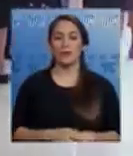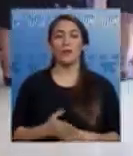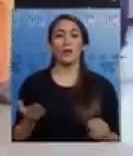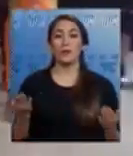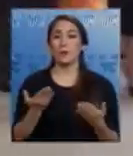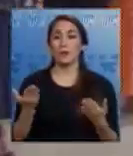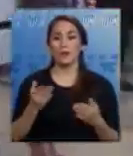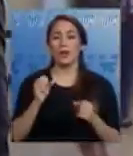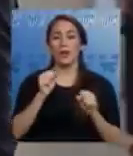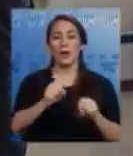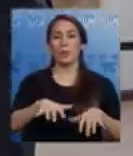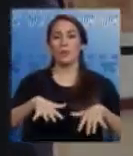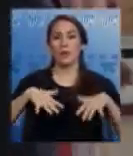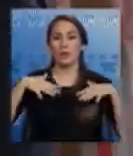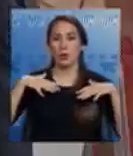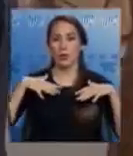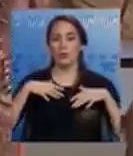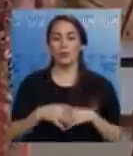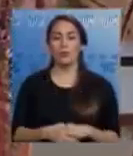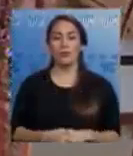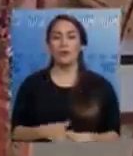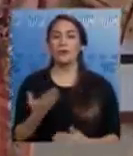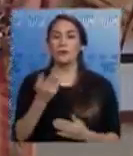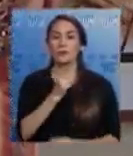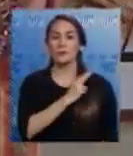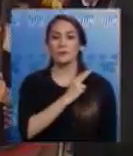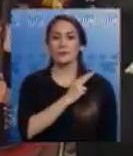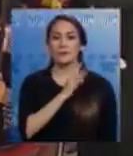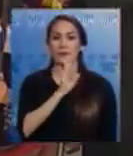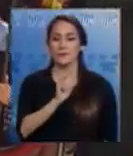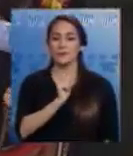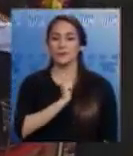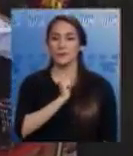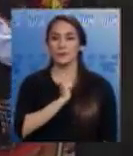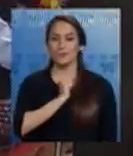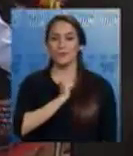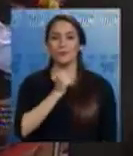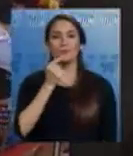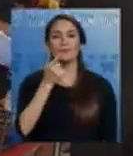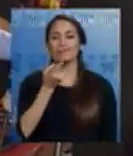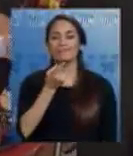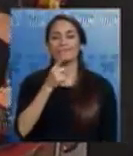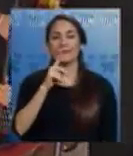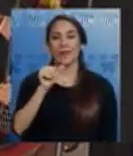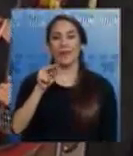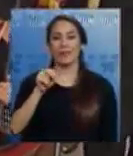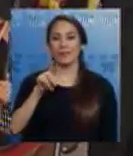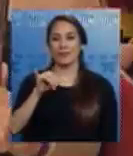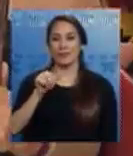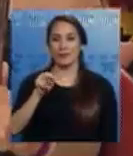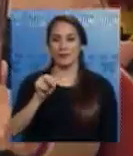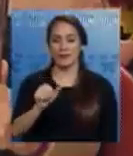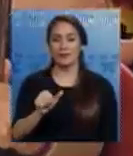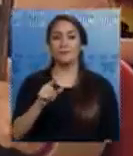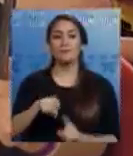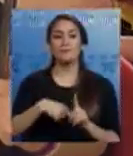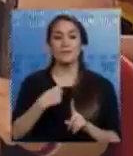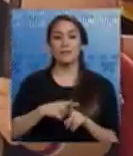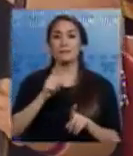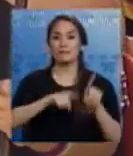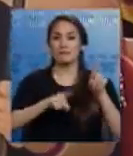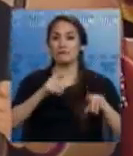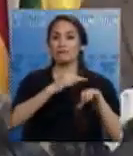el auditorio José Joaquín Dolmedo de la Universidad Andina, en medio de la comunidad académica y algunas